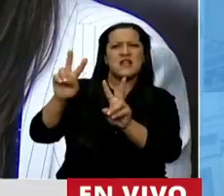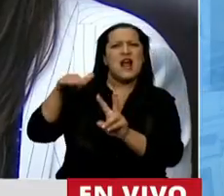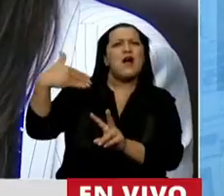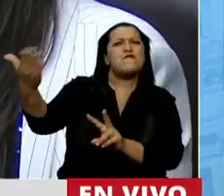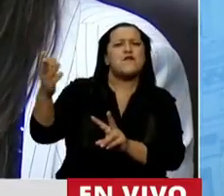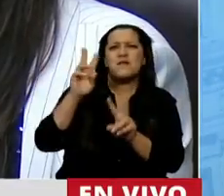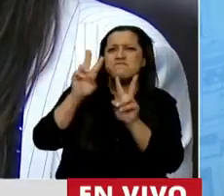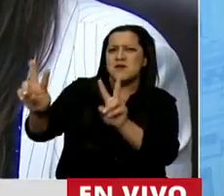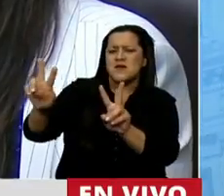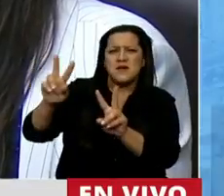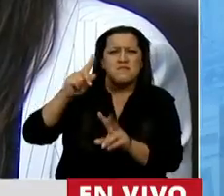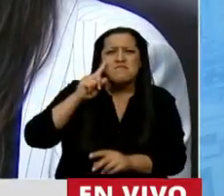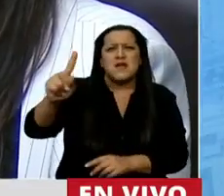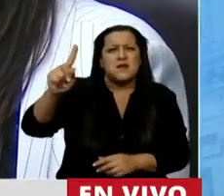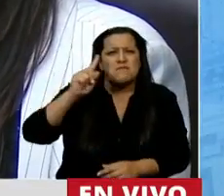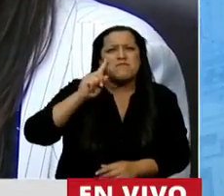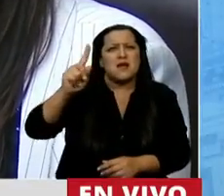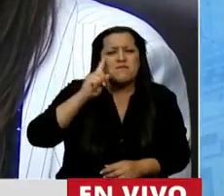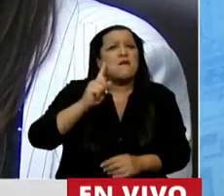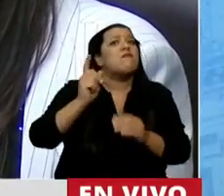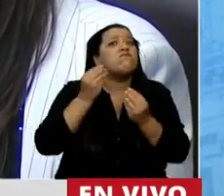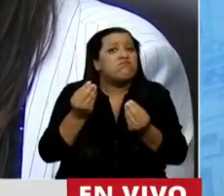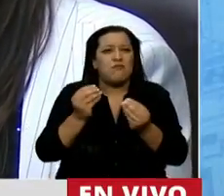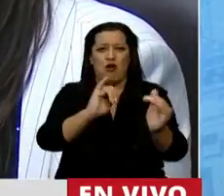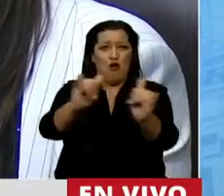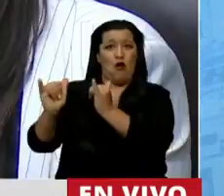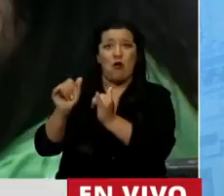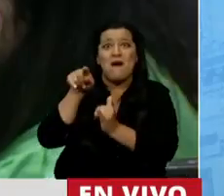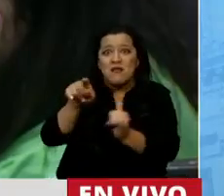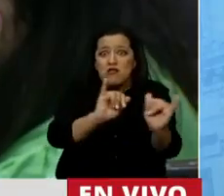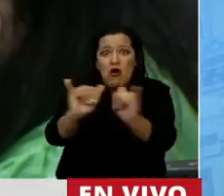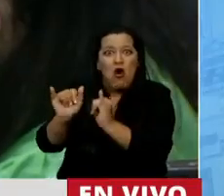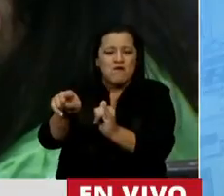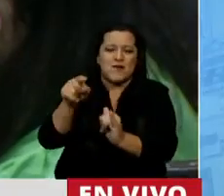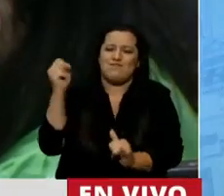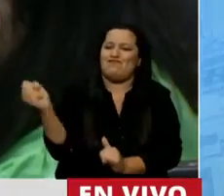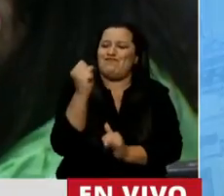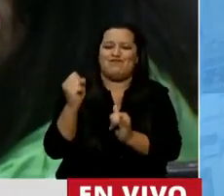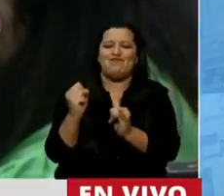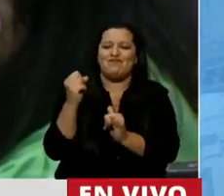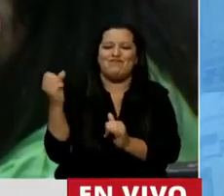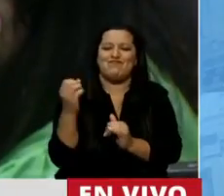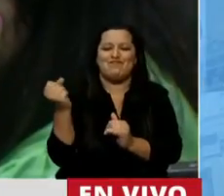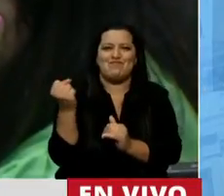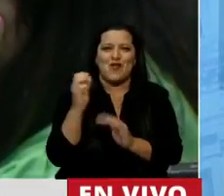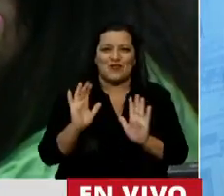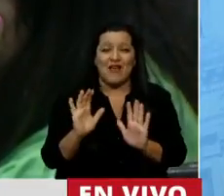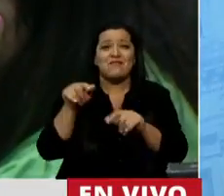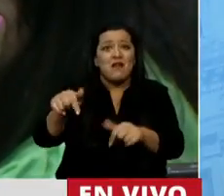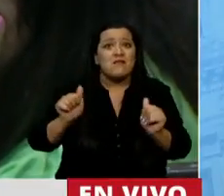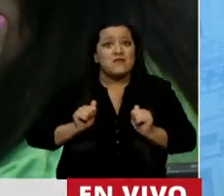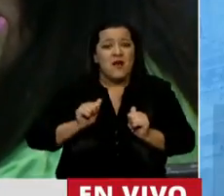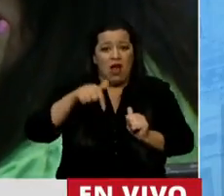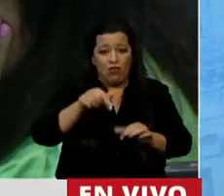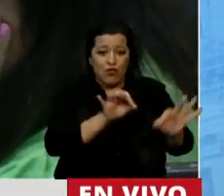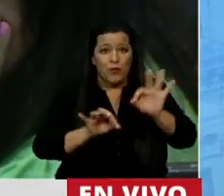ver es miles y miles y miles de jóvenes. Ese es el sujeto histórico que está hoy esperando que este proyecto que